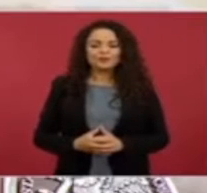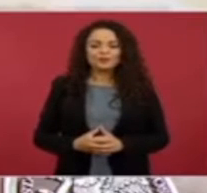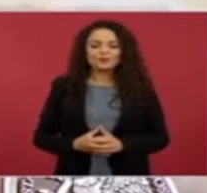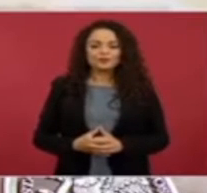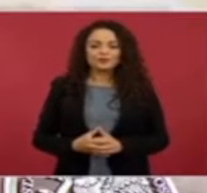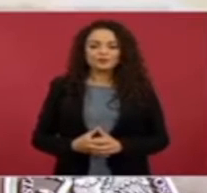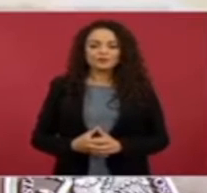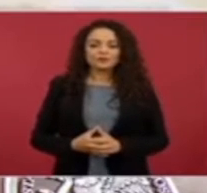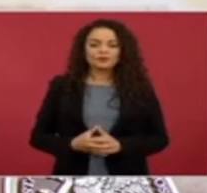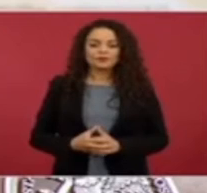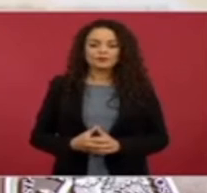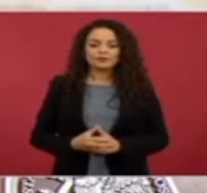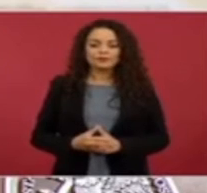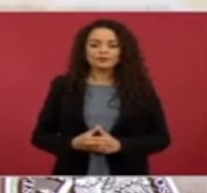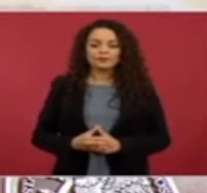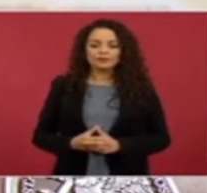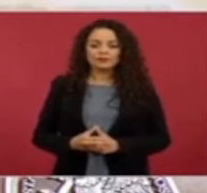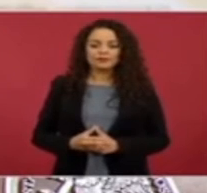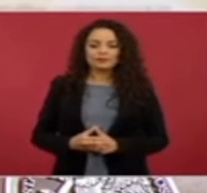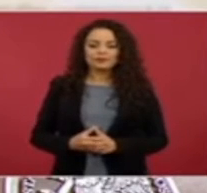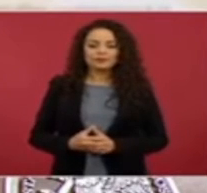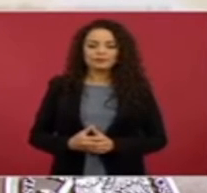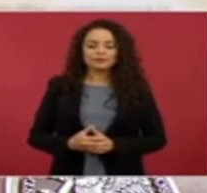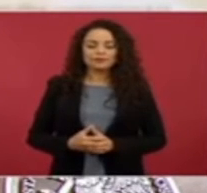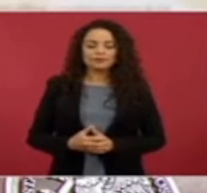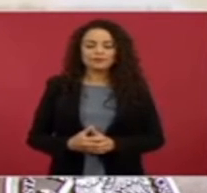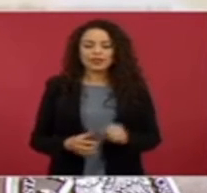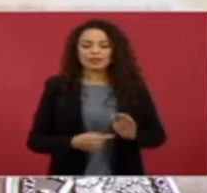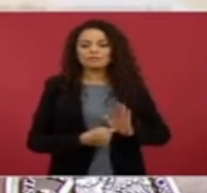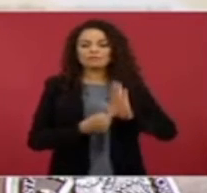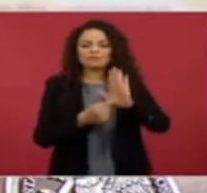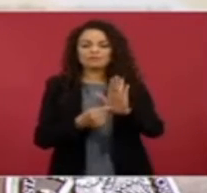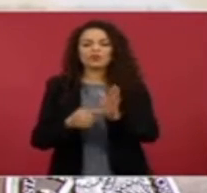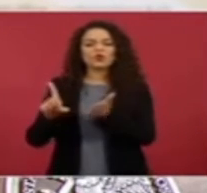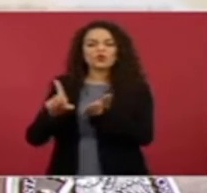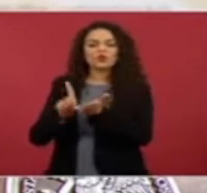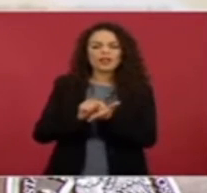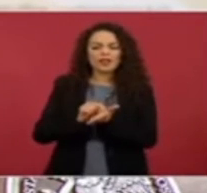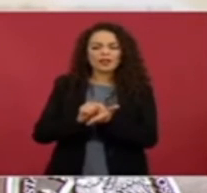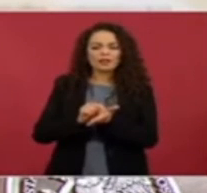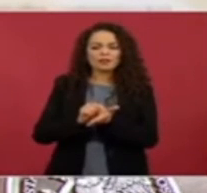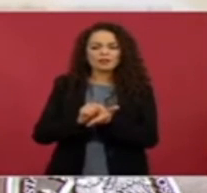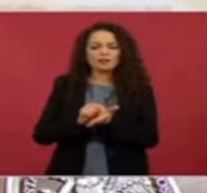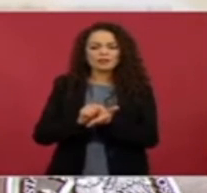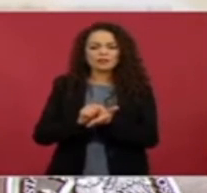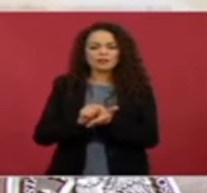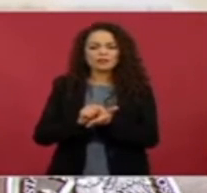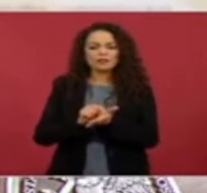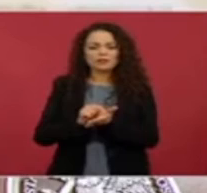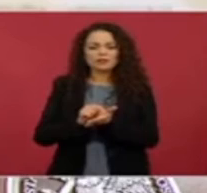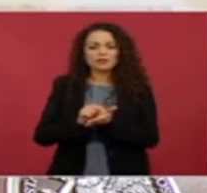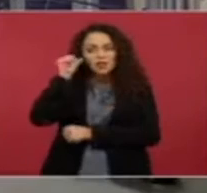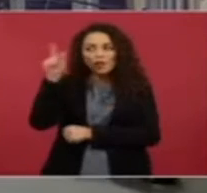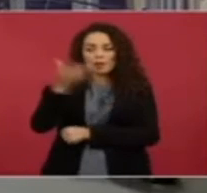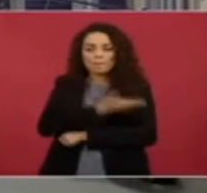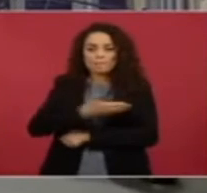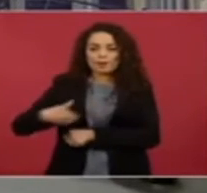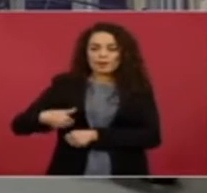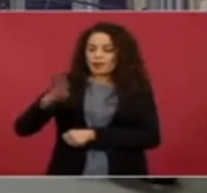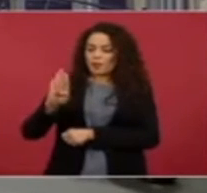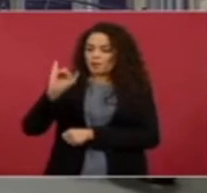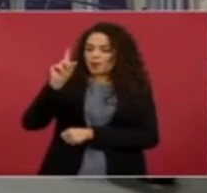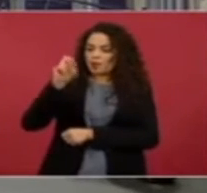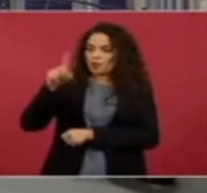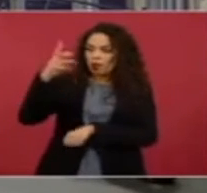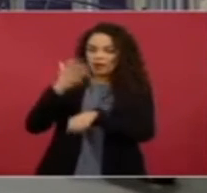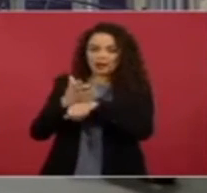un Twitter que puso ayer el presidente Biden sobre